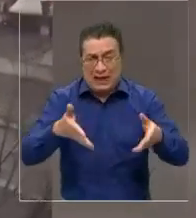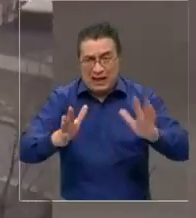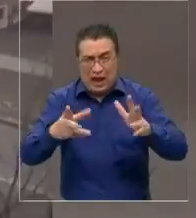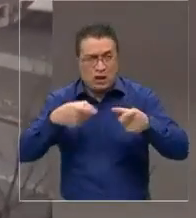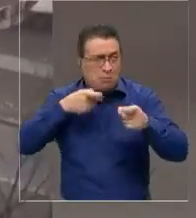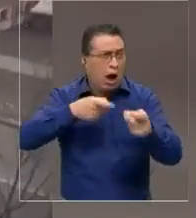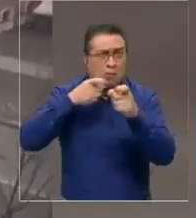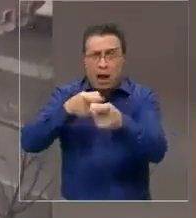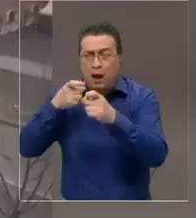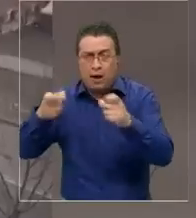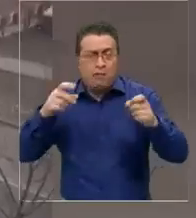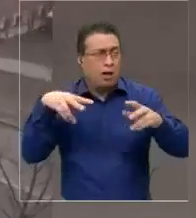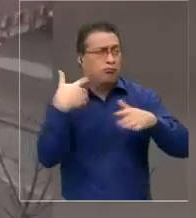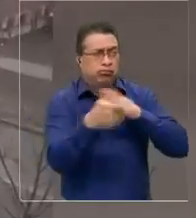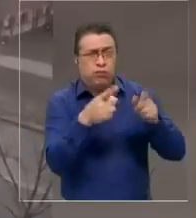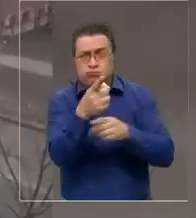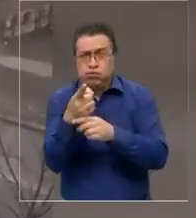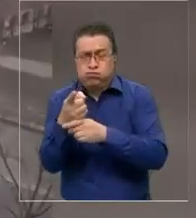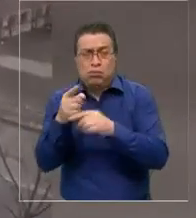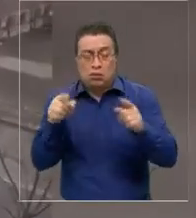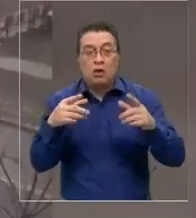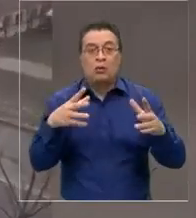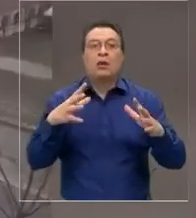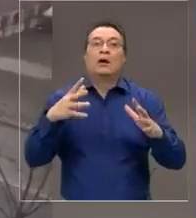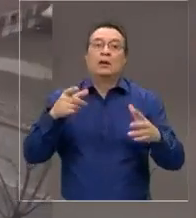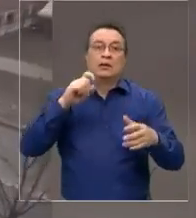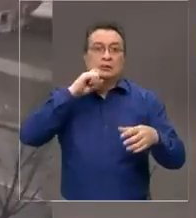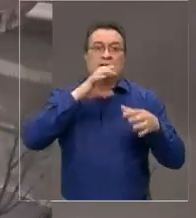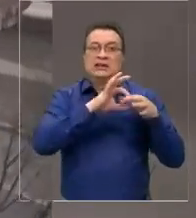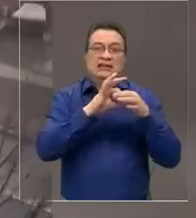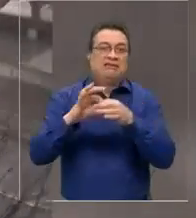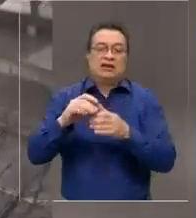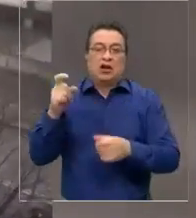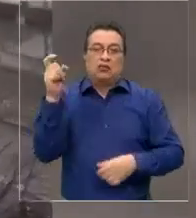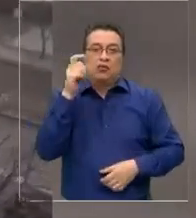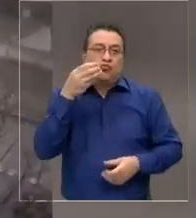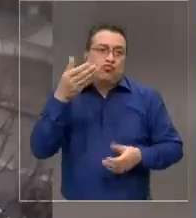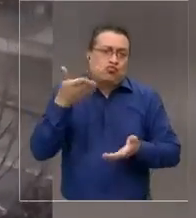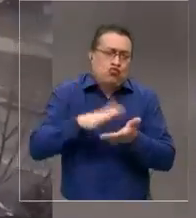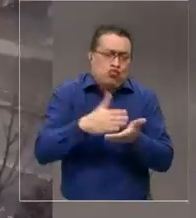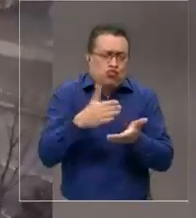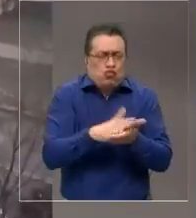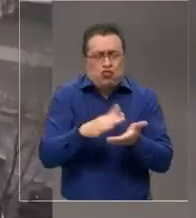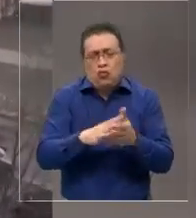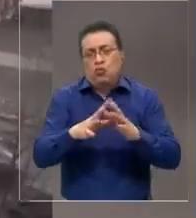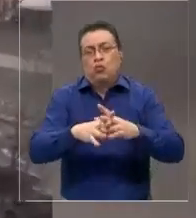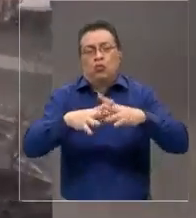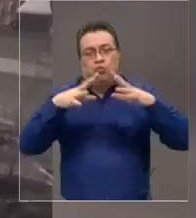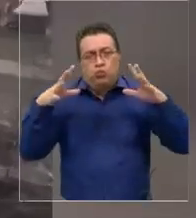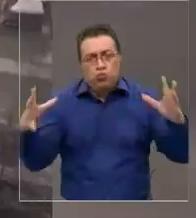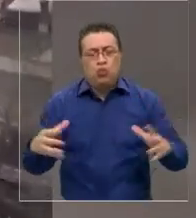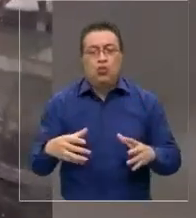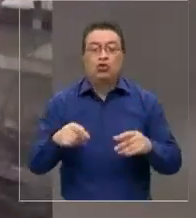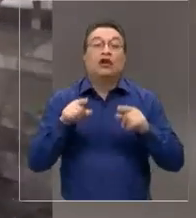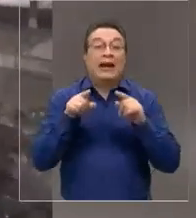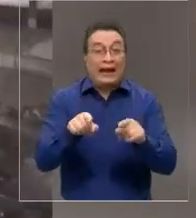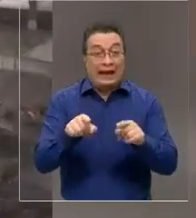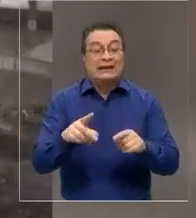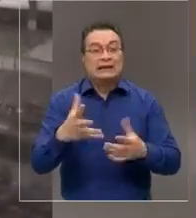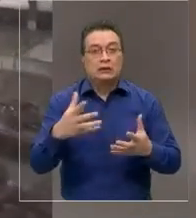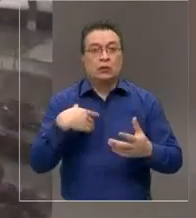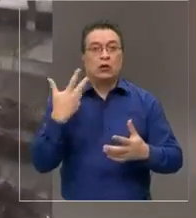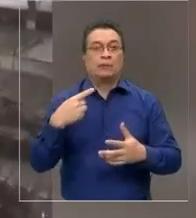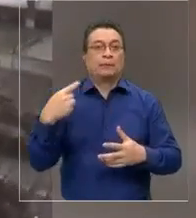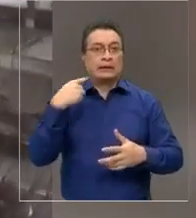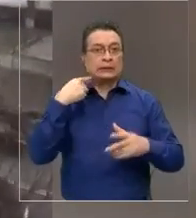calle, barrio a barrio, con una ciudad colmada de personas, significa un baño de sangre de consecuencias inimaginables. Y eso evidentemente sería